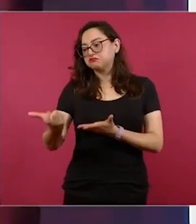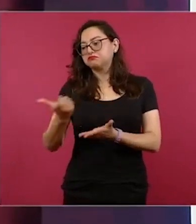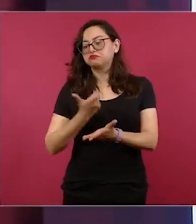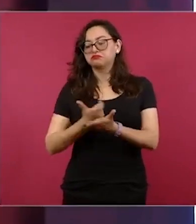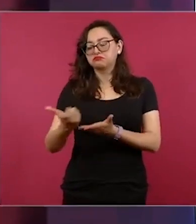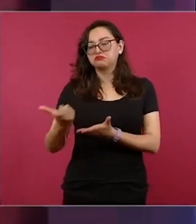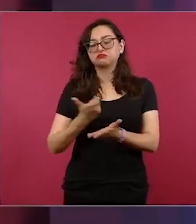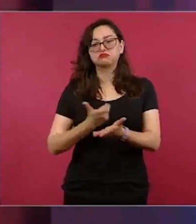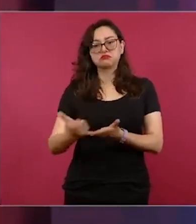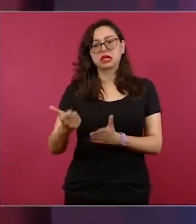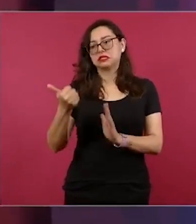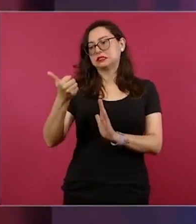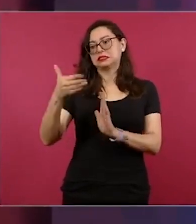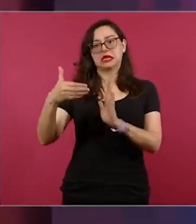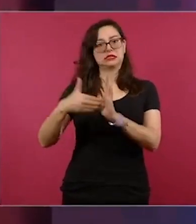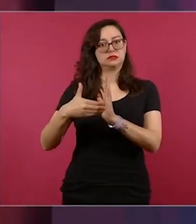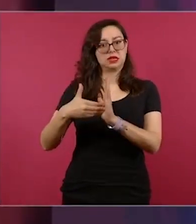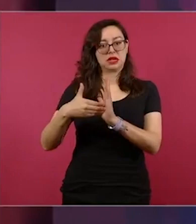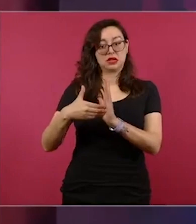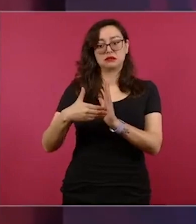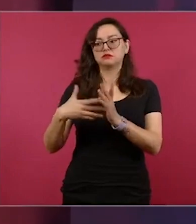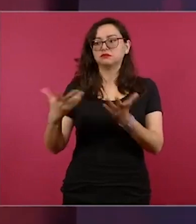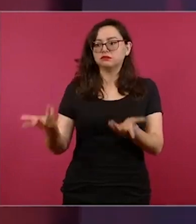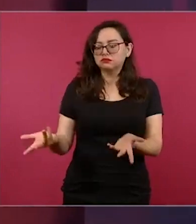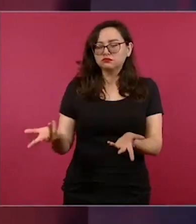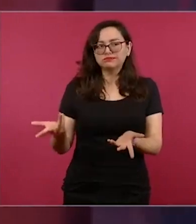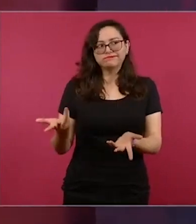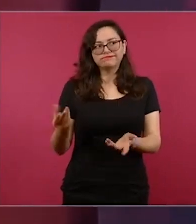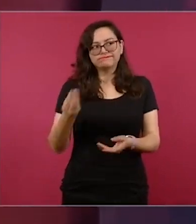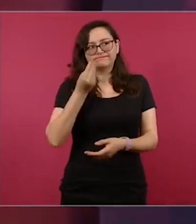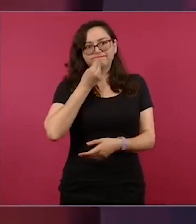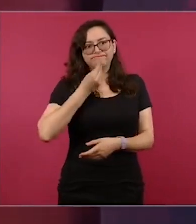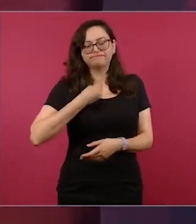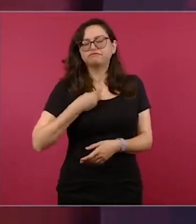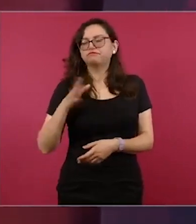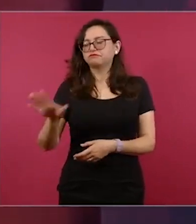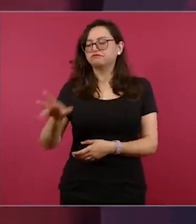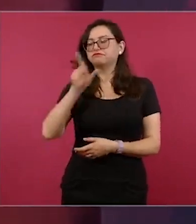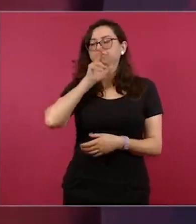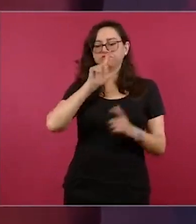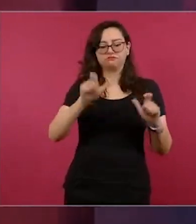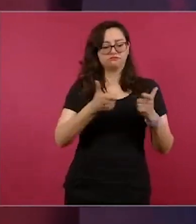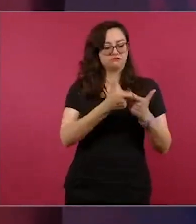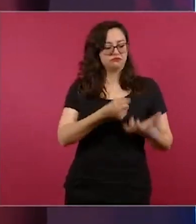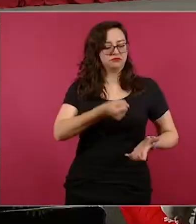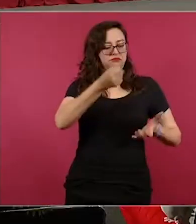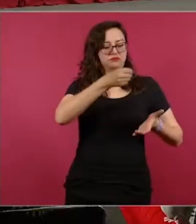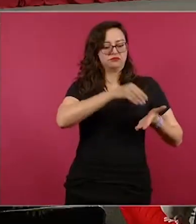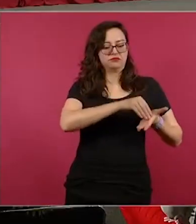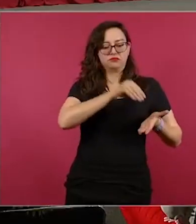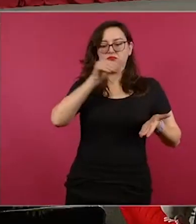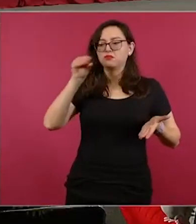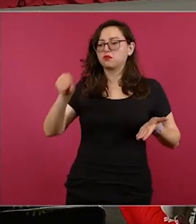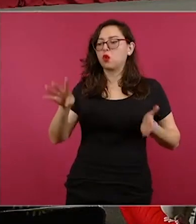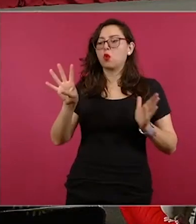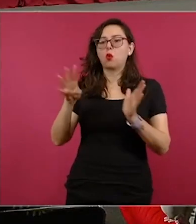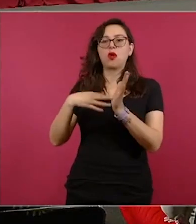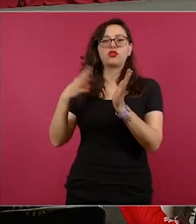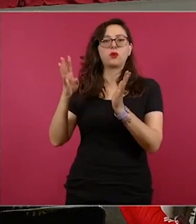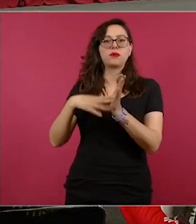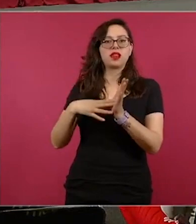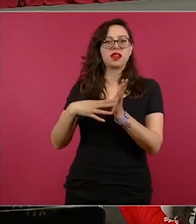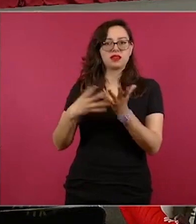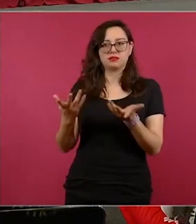va a dar esos 4,000 que le hacían falta para que entonces se vaya con los 10,000 millones los 10,000 pesos para esto